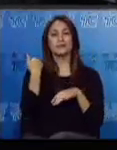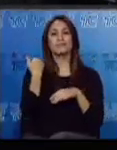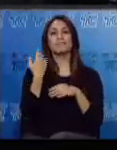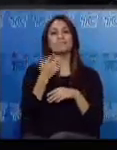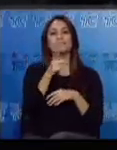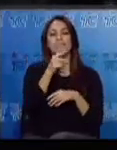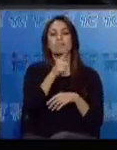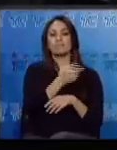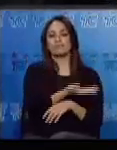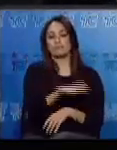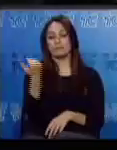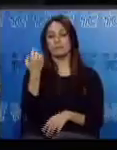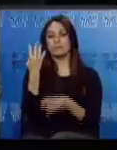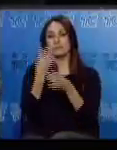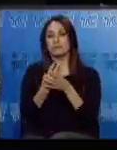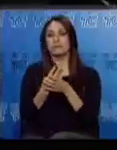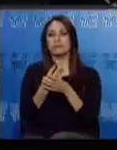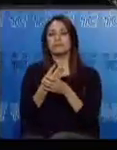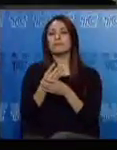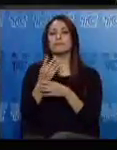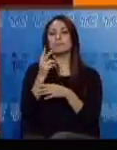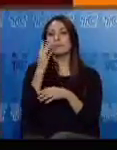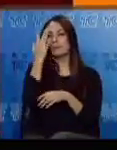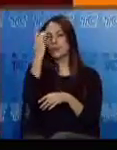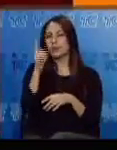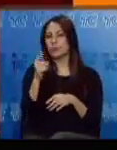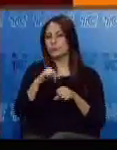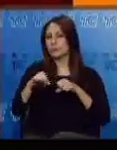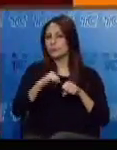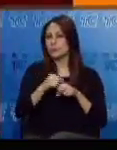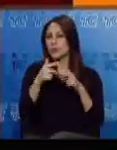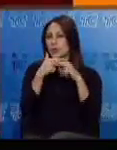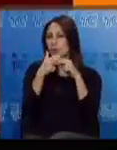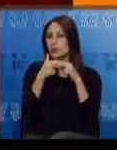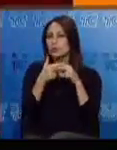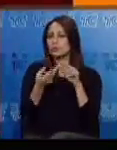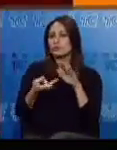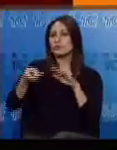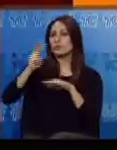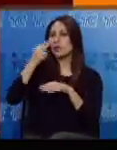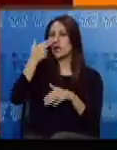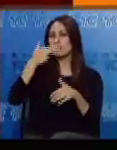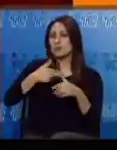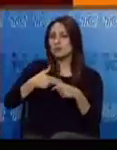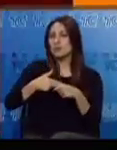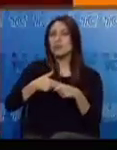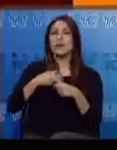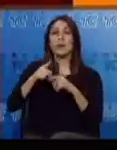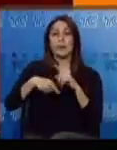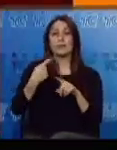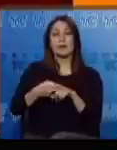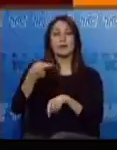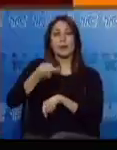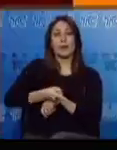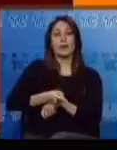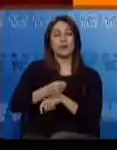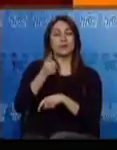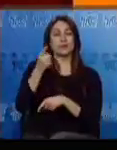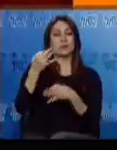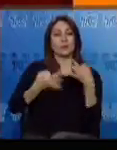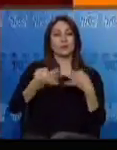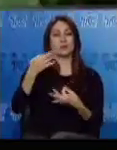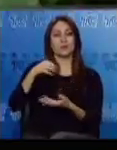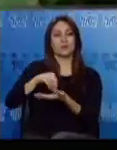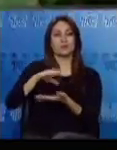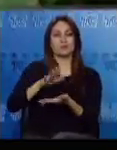por investigaciones relacionadas con el manejo del Sisbén y los recursos de la sobretasa de la gasolina. También fue condenado por la Corte Suprema de